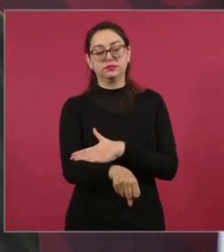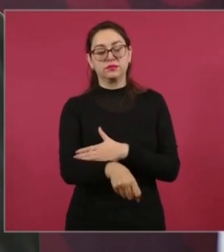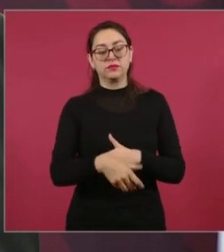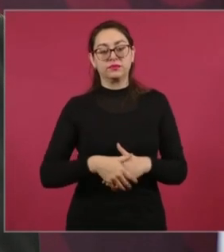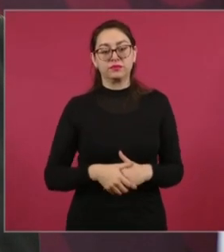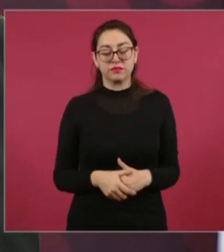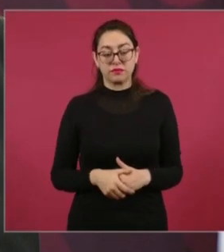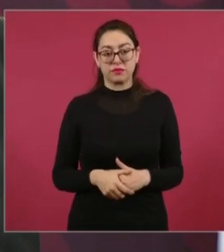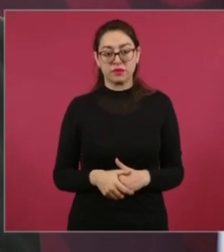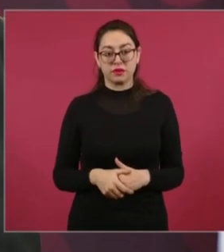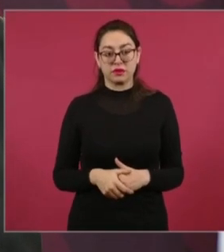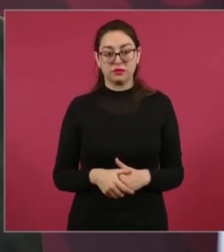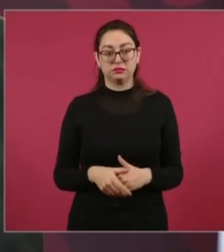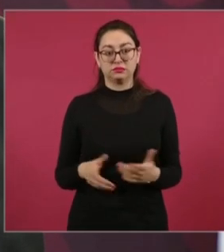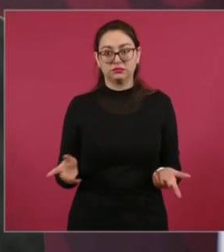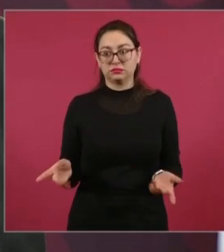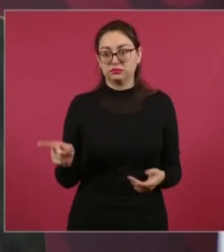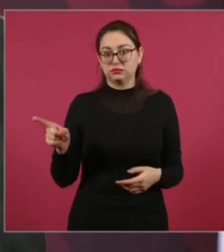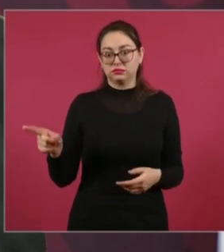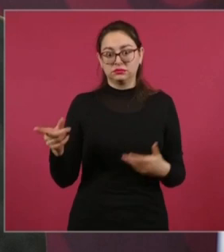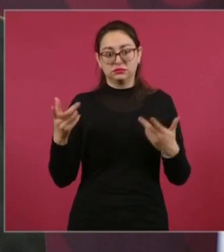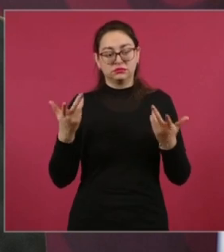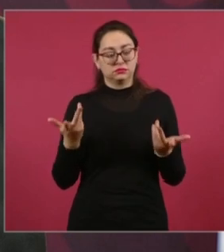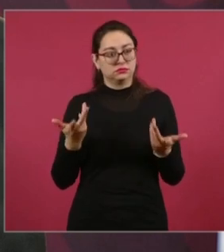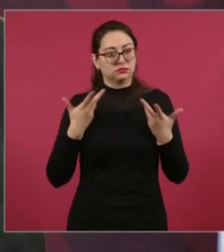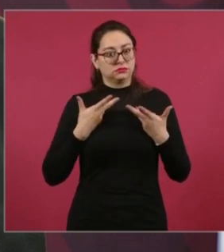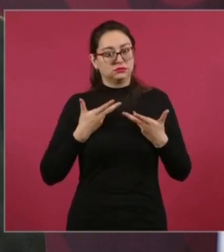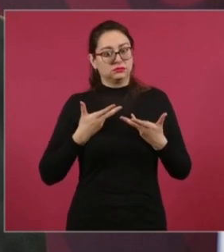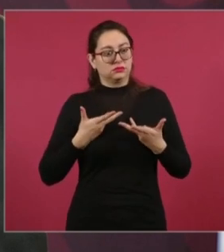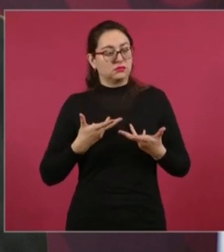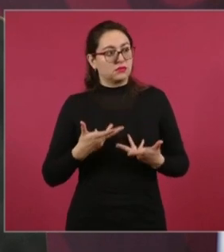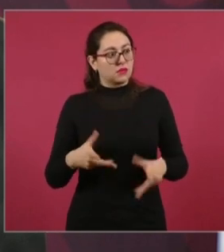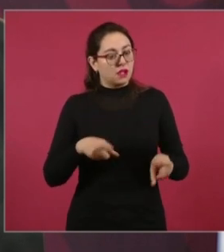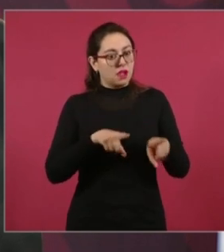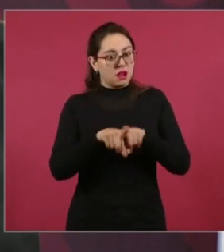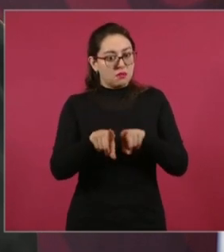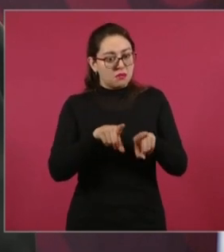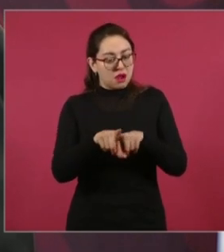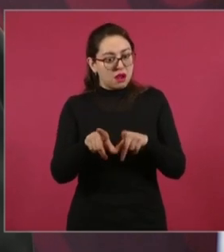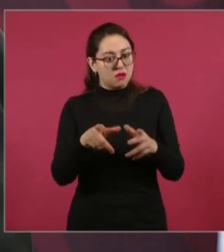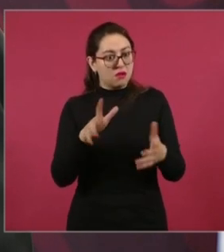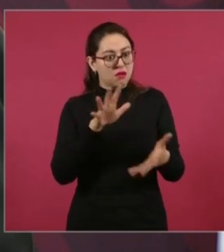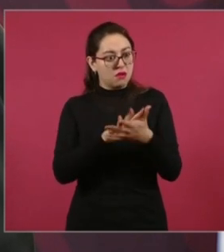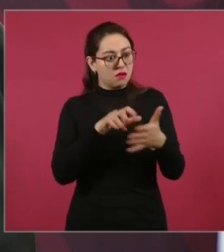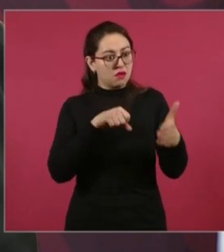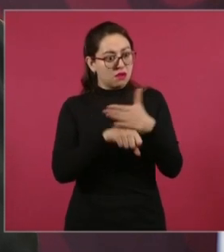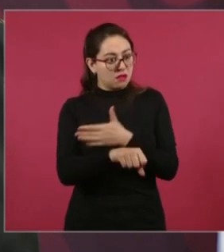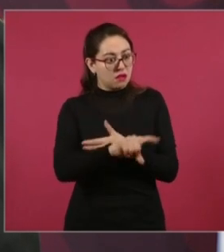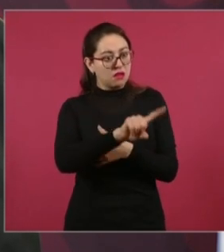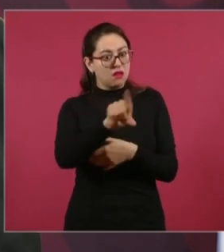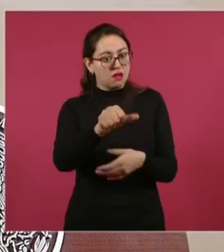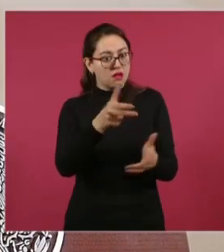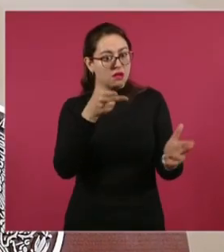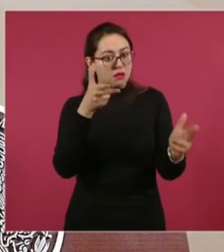Cuando se entera el presidente Madero de que habían matado al hermano, que habían asesinado al hermano,